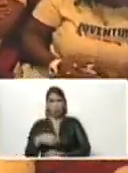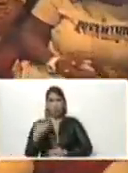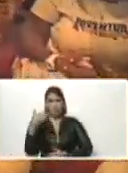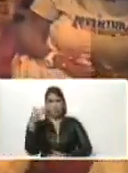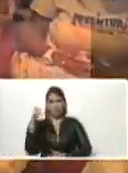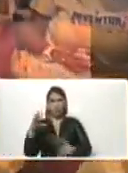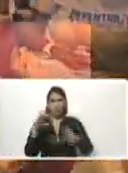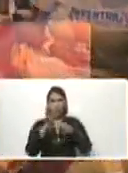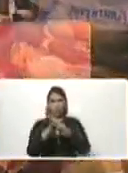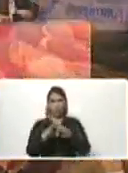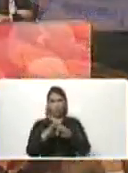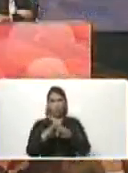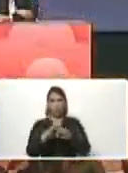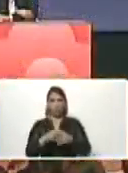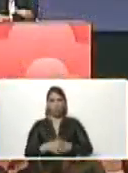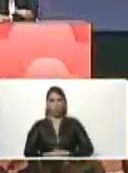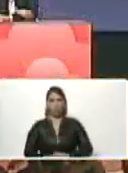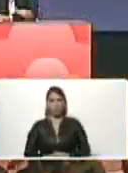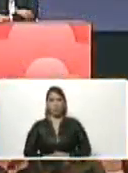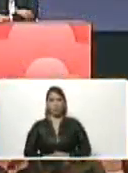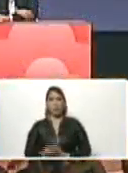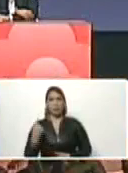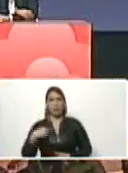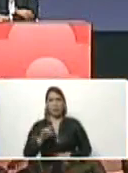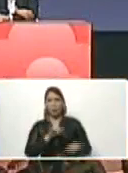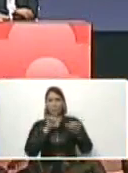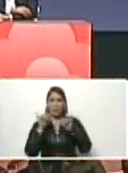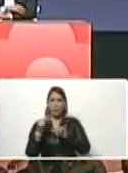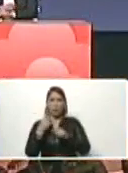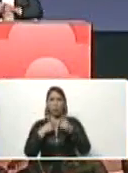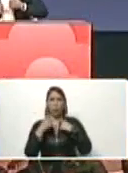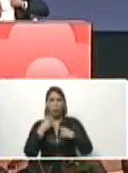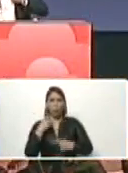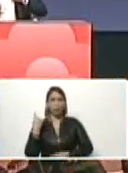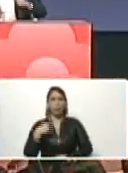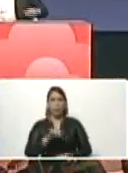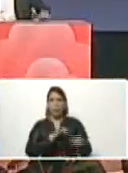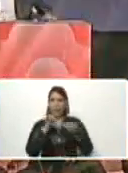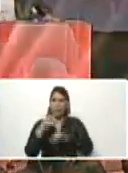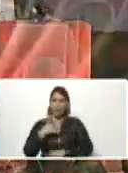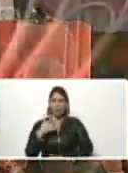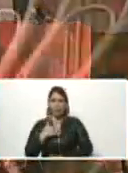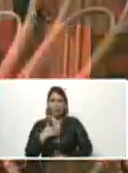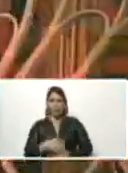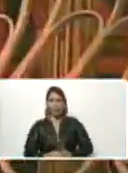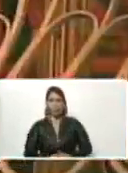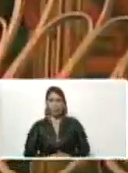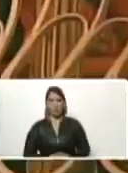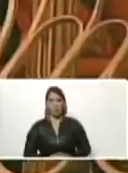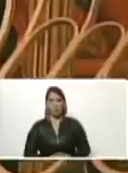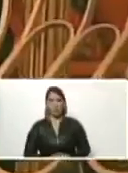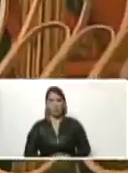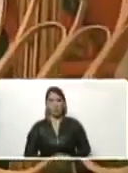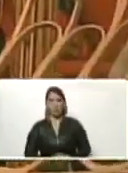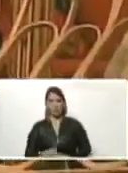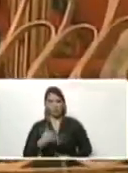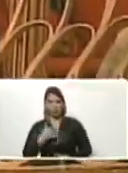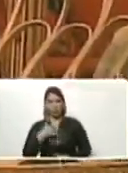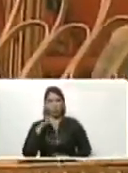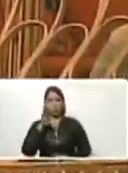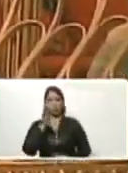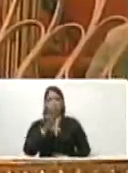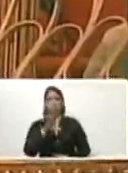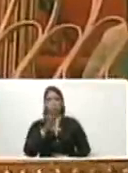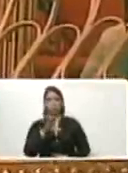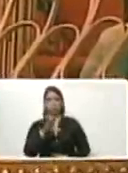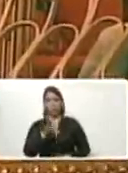que nos une con el Ecuador. Tenemos los mismos colores porque tenemos el mismo sentimiento patriota, el